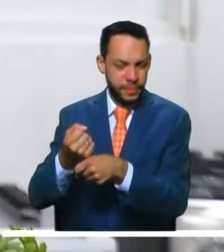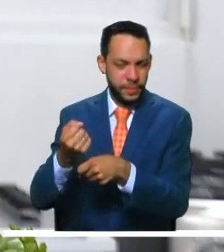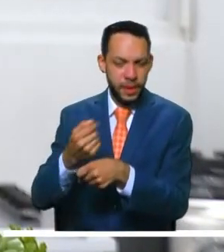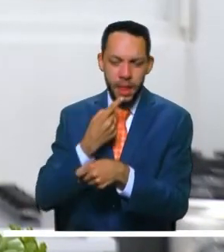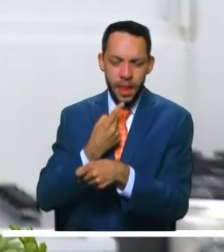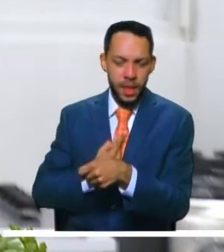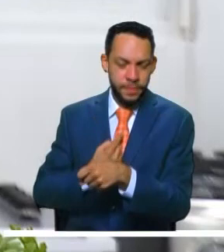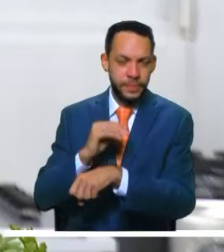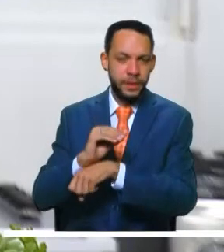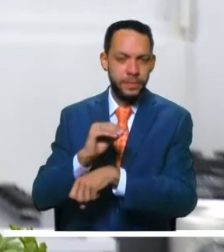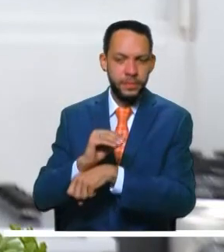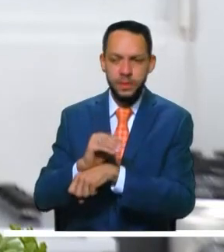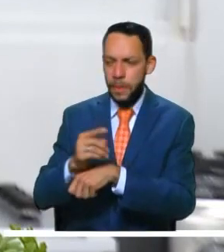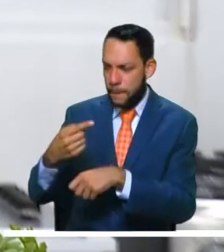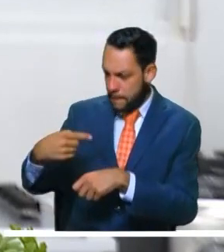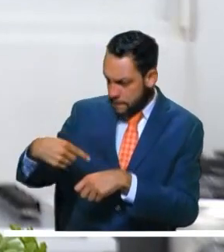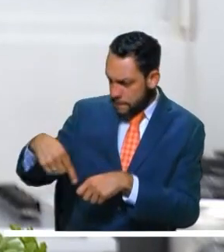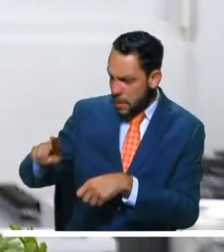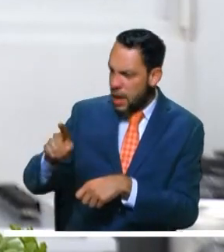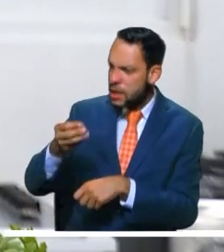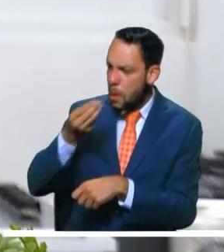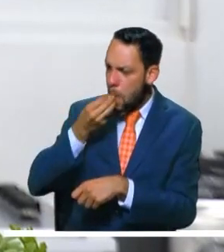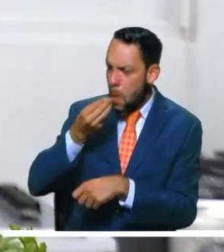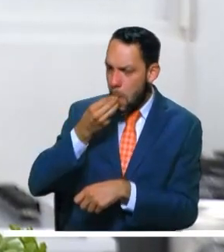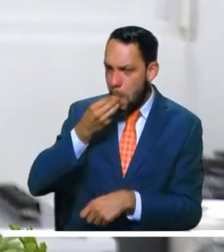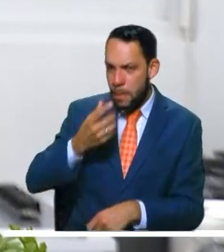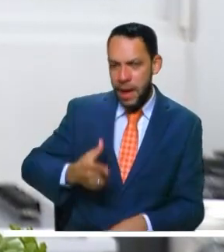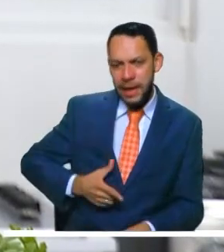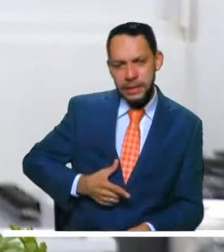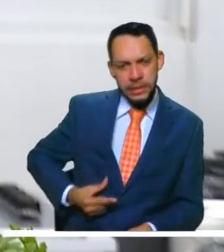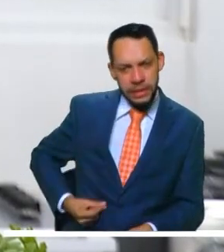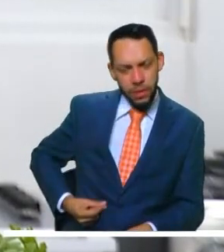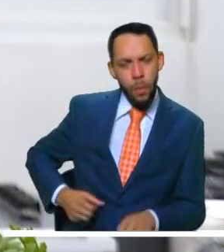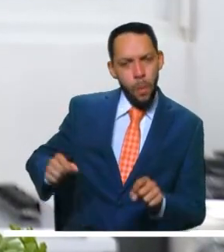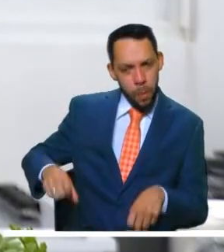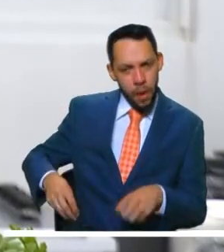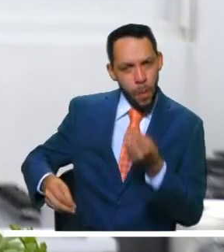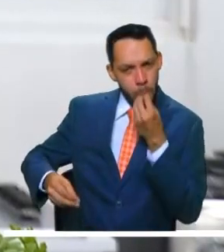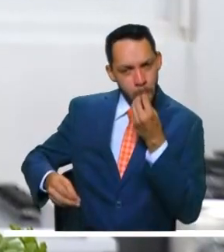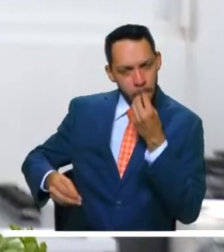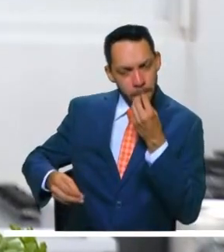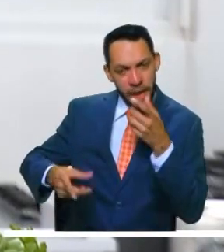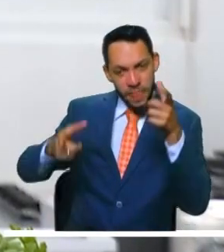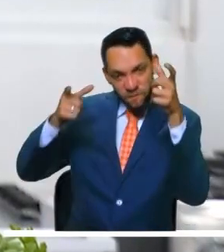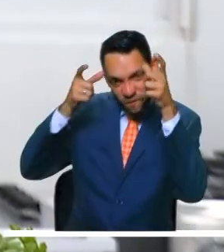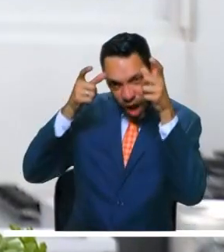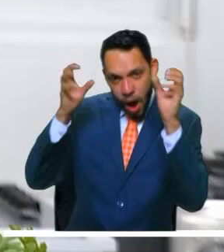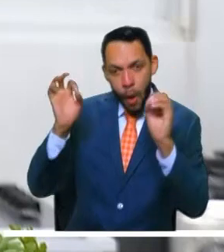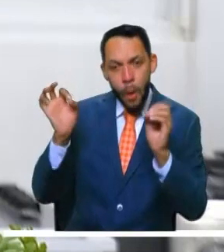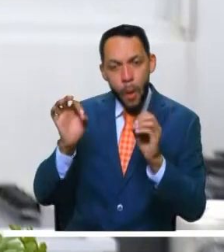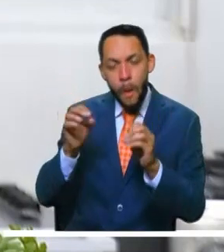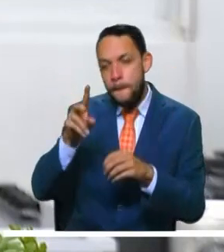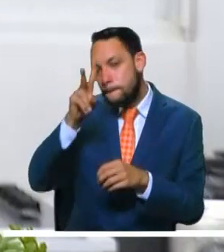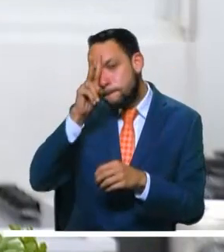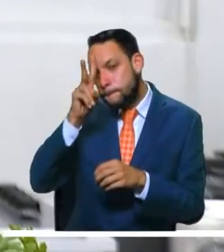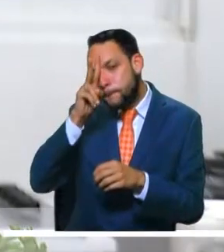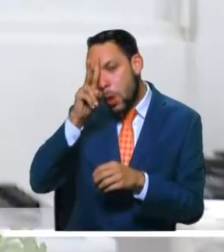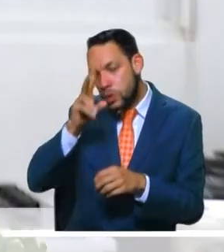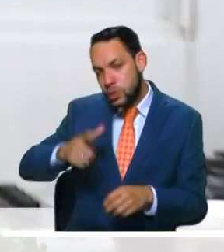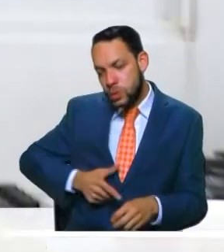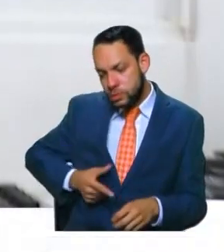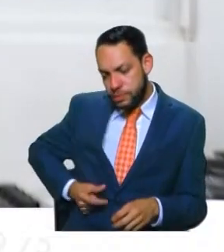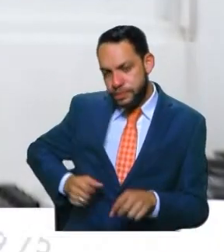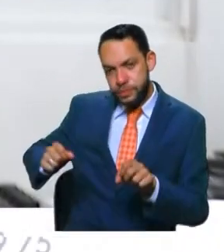diga, vaya, tome hígado, caldo de hígado, coma hígado. Eso no está en ningún libro, que uno maneje